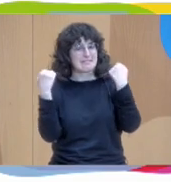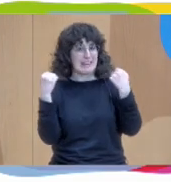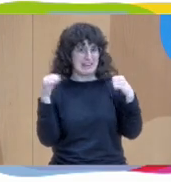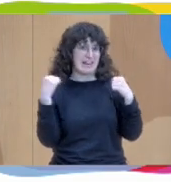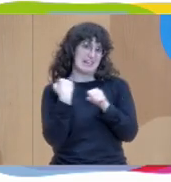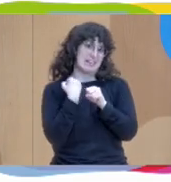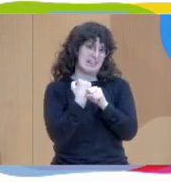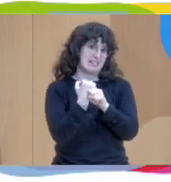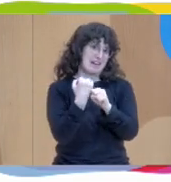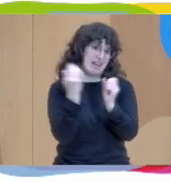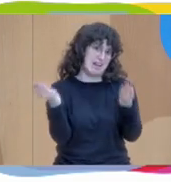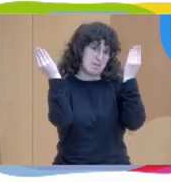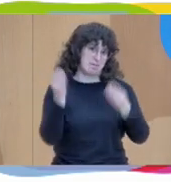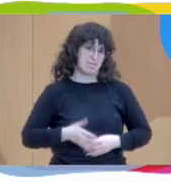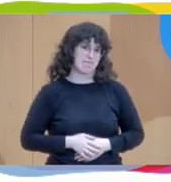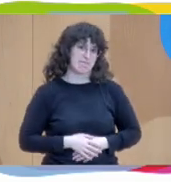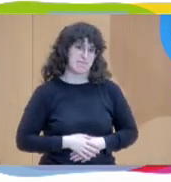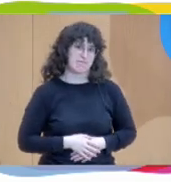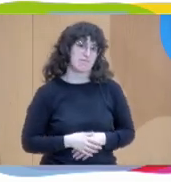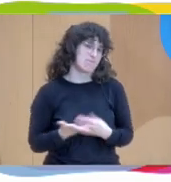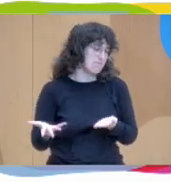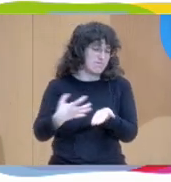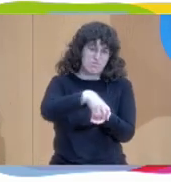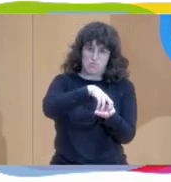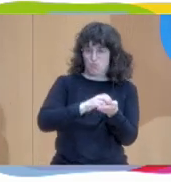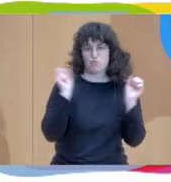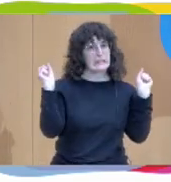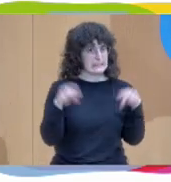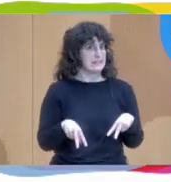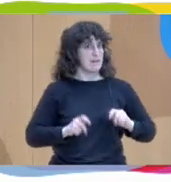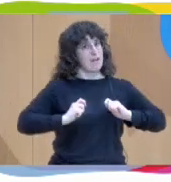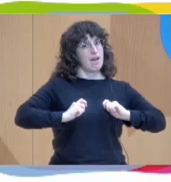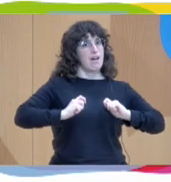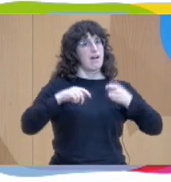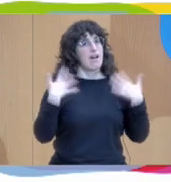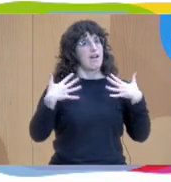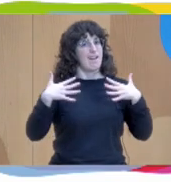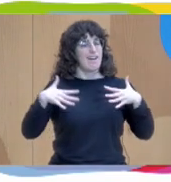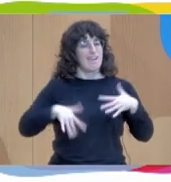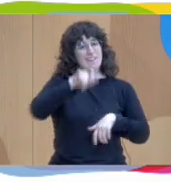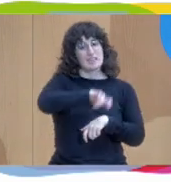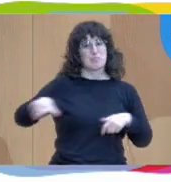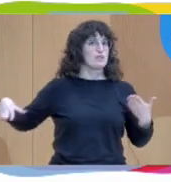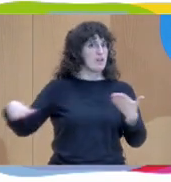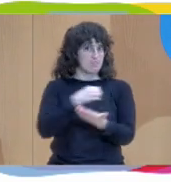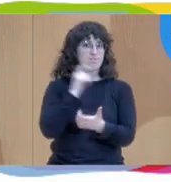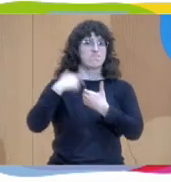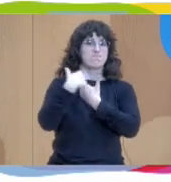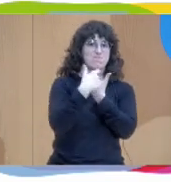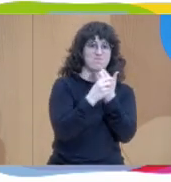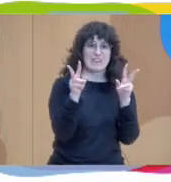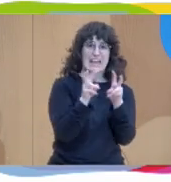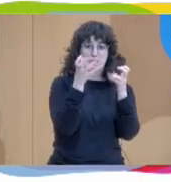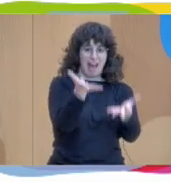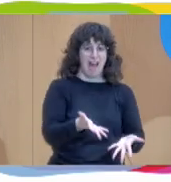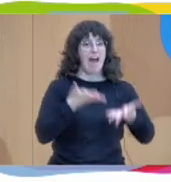trabajo esto sin duda es un motivo de de alegría para todos los que estamos Implicados En la ayuda en en navarra y